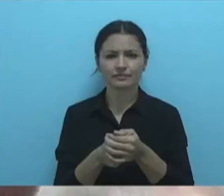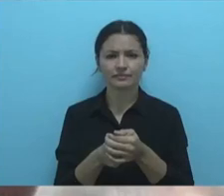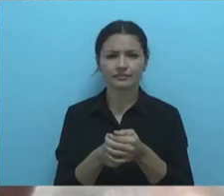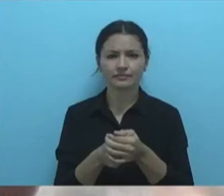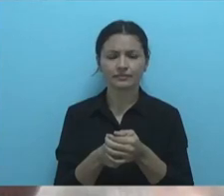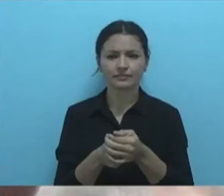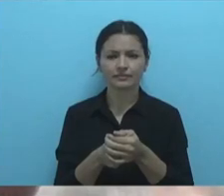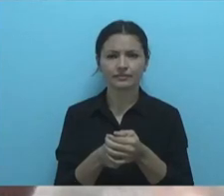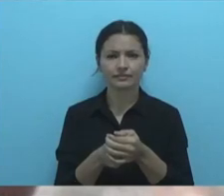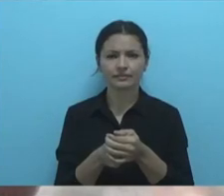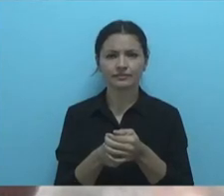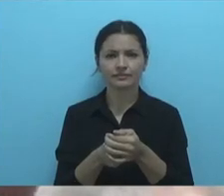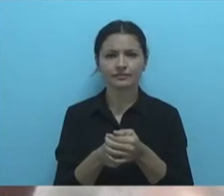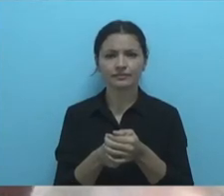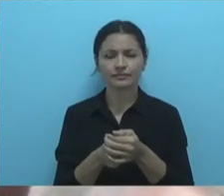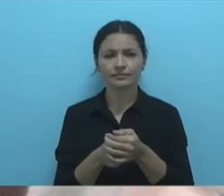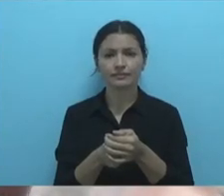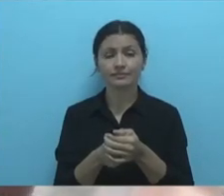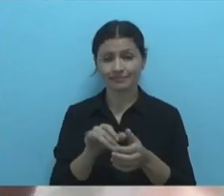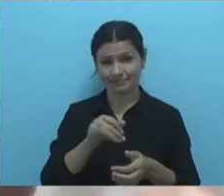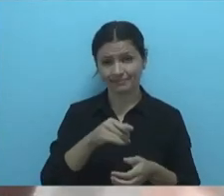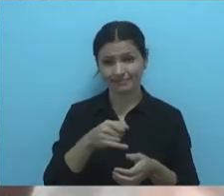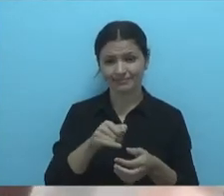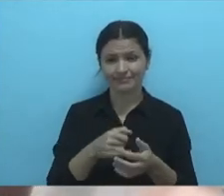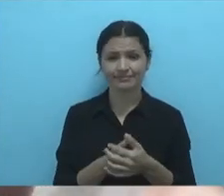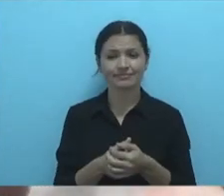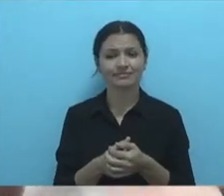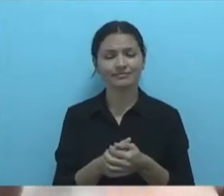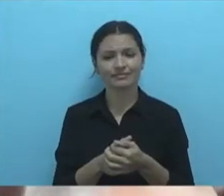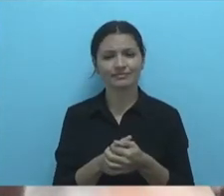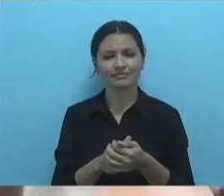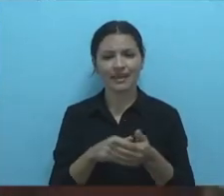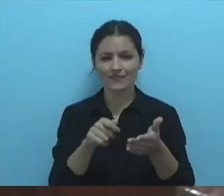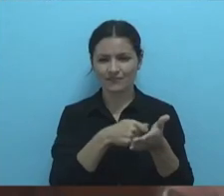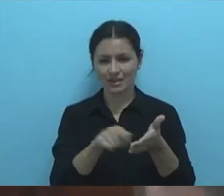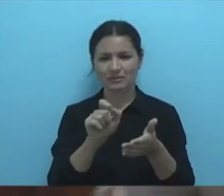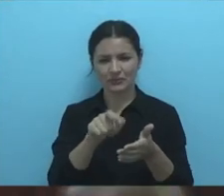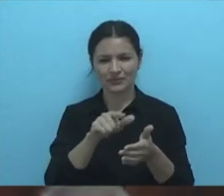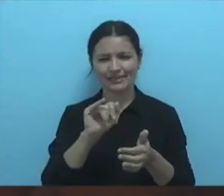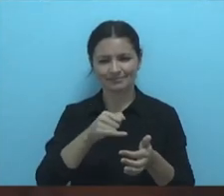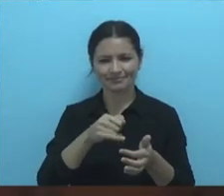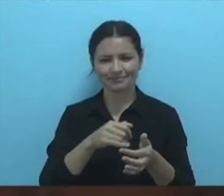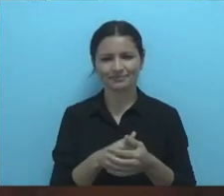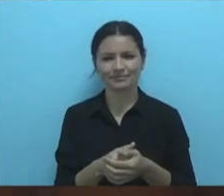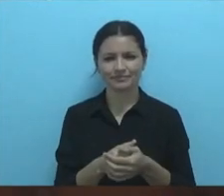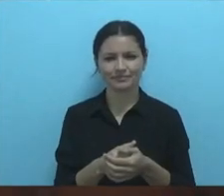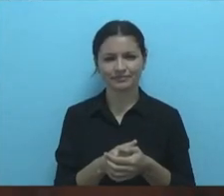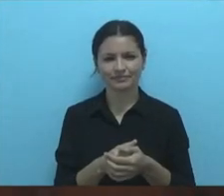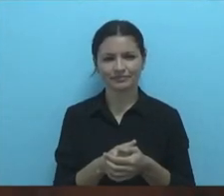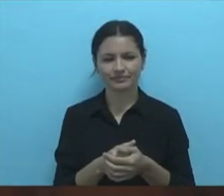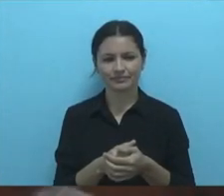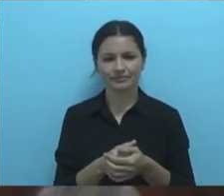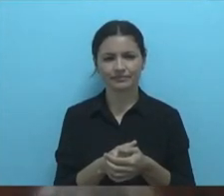diputado justiniani diputada sí bien se suma queda asentado por secretaría que se agrega